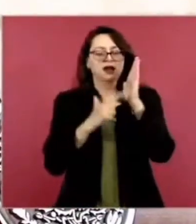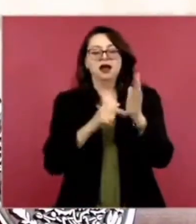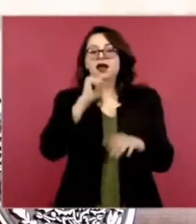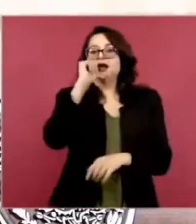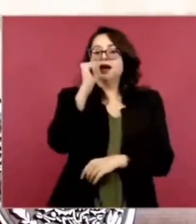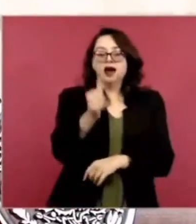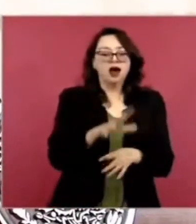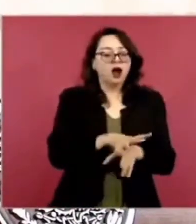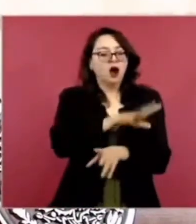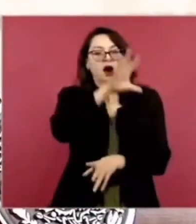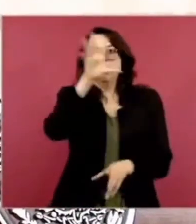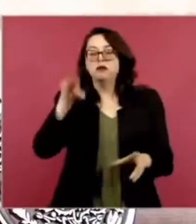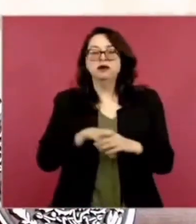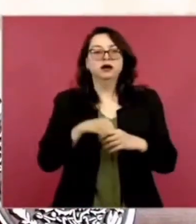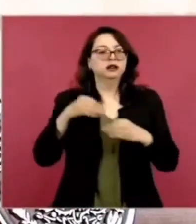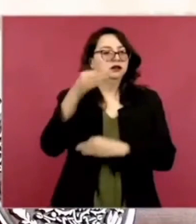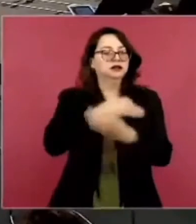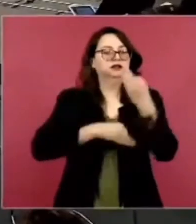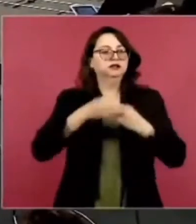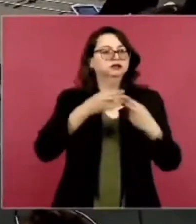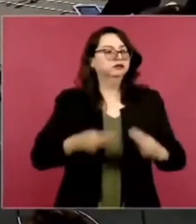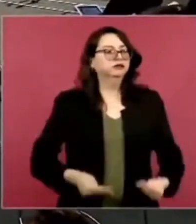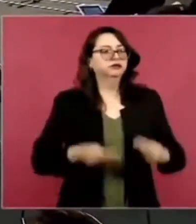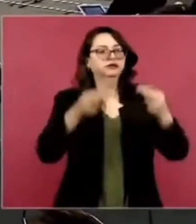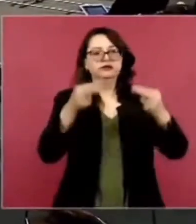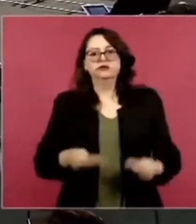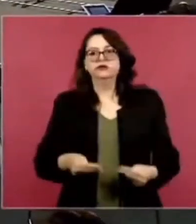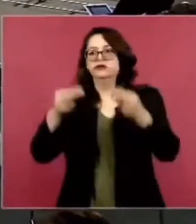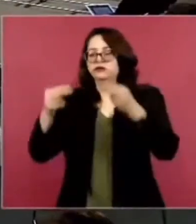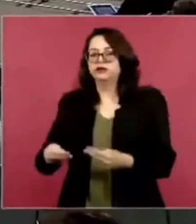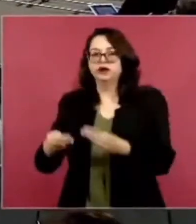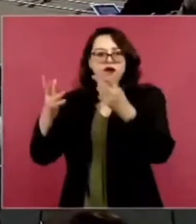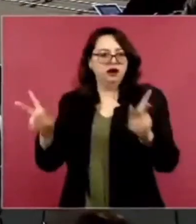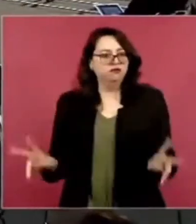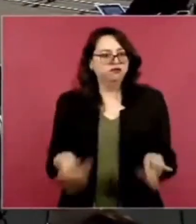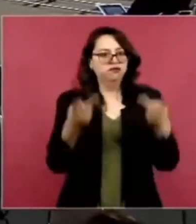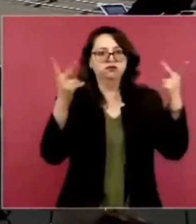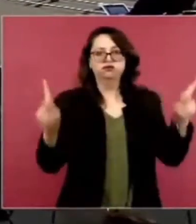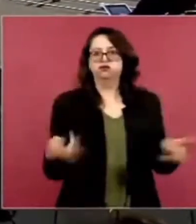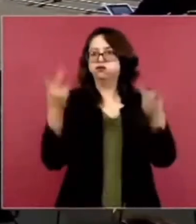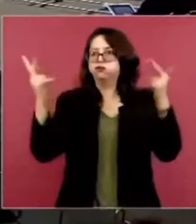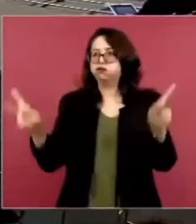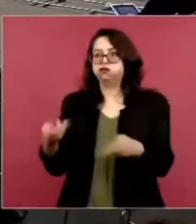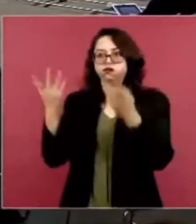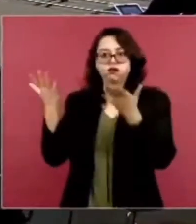dejar todo al mercado sin que el Estado